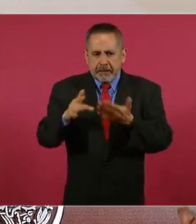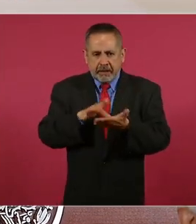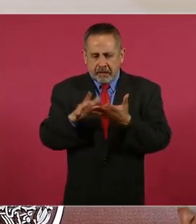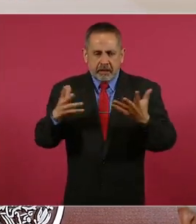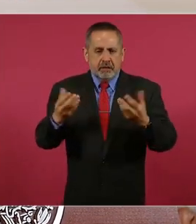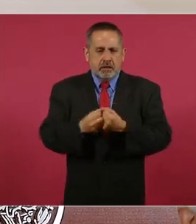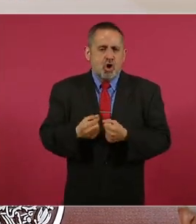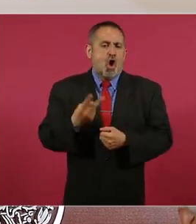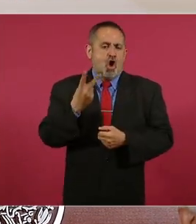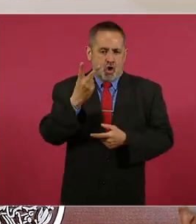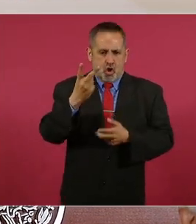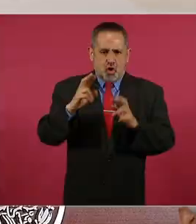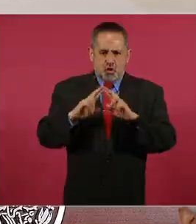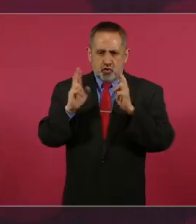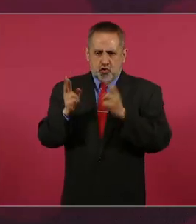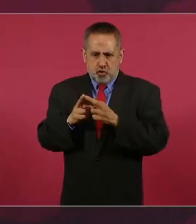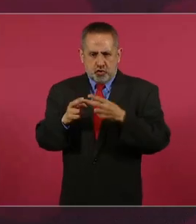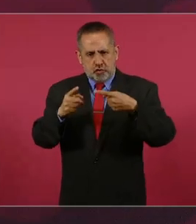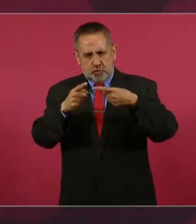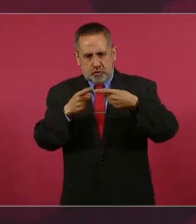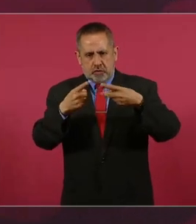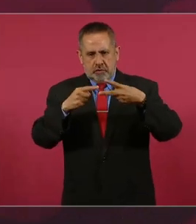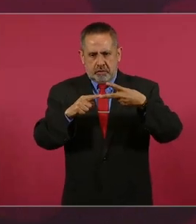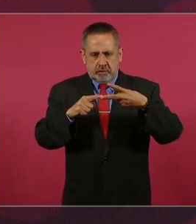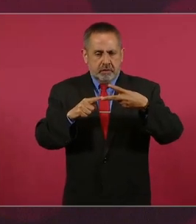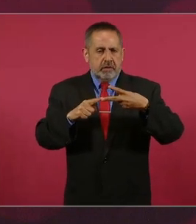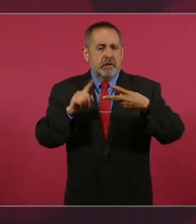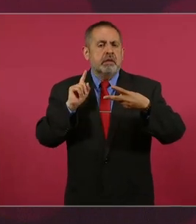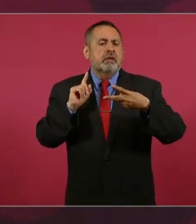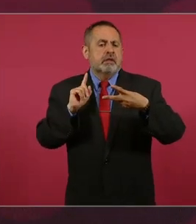2 reuniones, la segunda va a ser en la